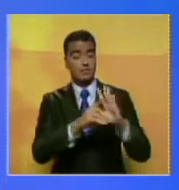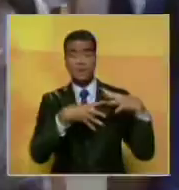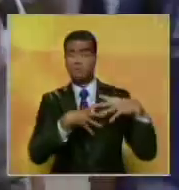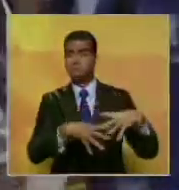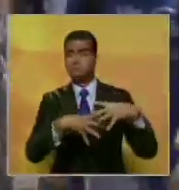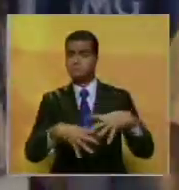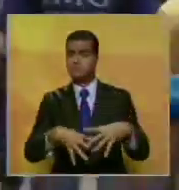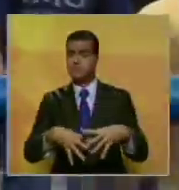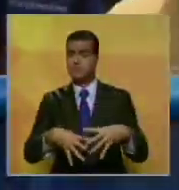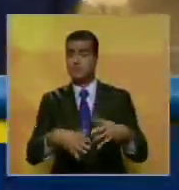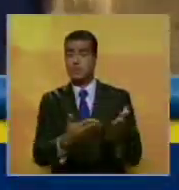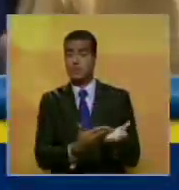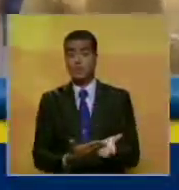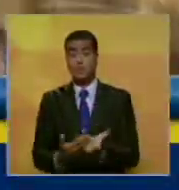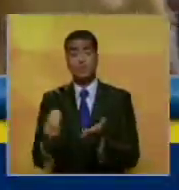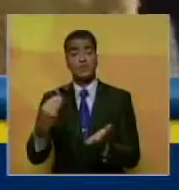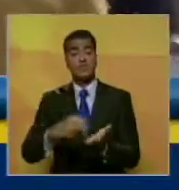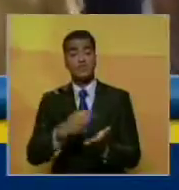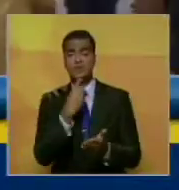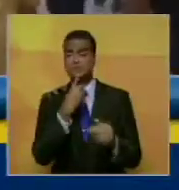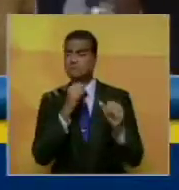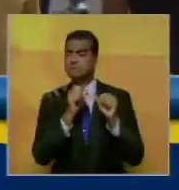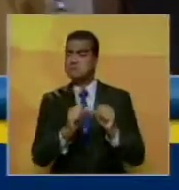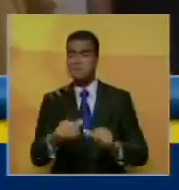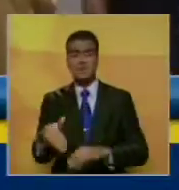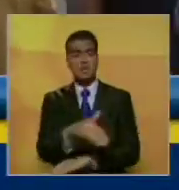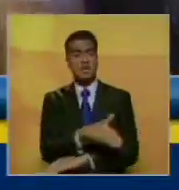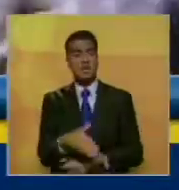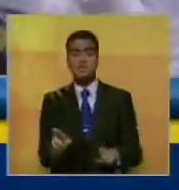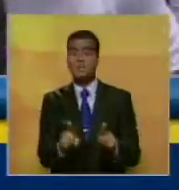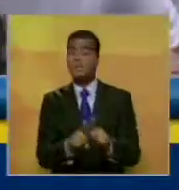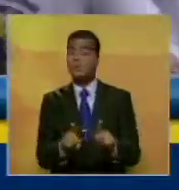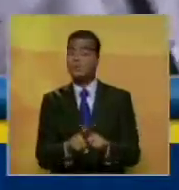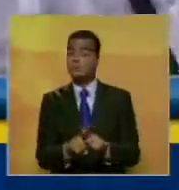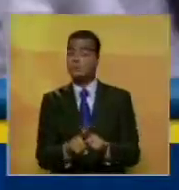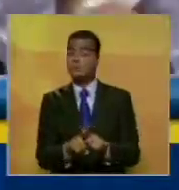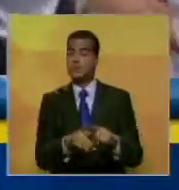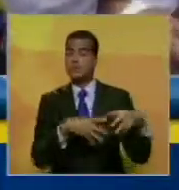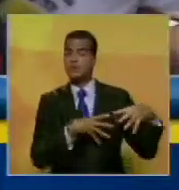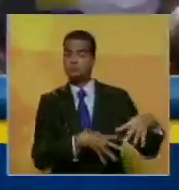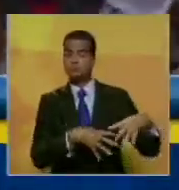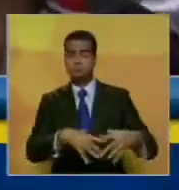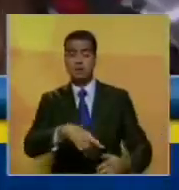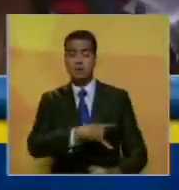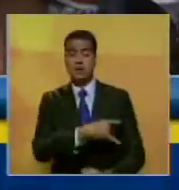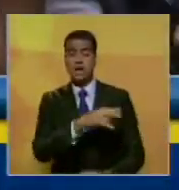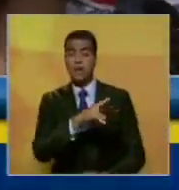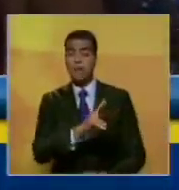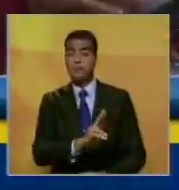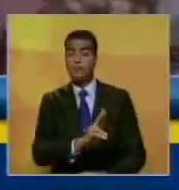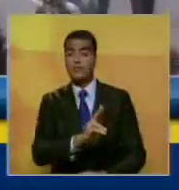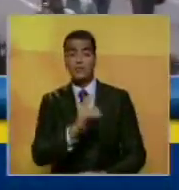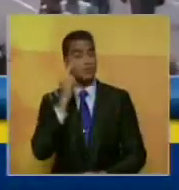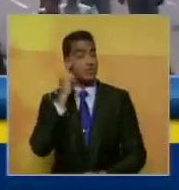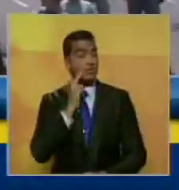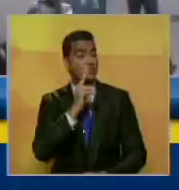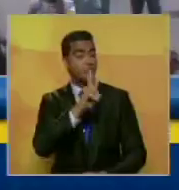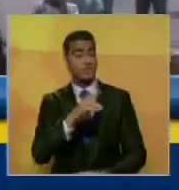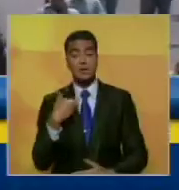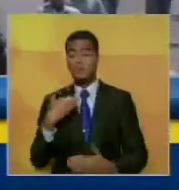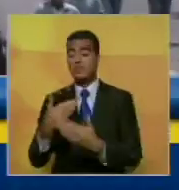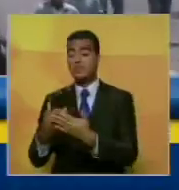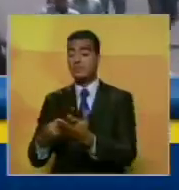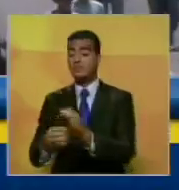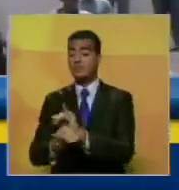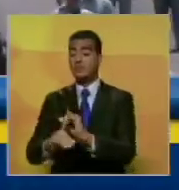protesta. Los estudiantes ratificaron que se mantendrán en las calles mientras marcharon desde la Universidad Bolivariana ubicada en Los Chaguaramos hasta el